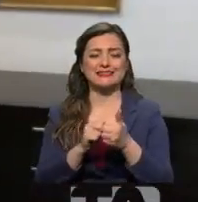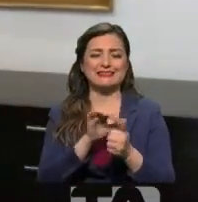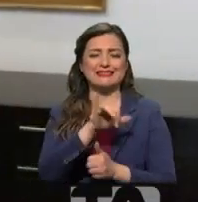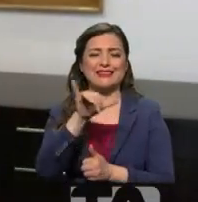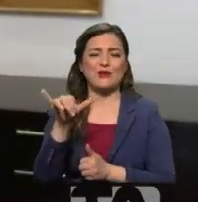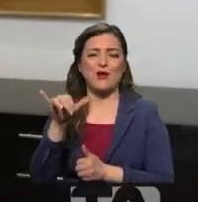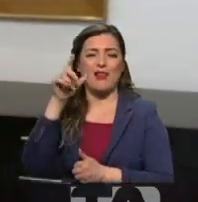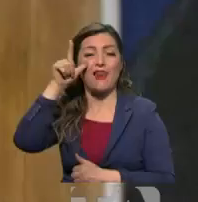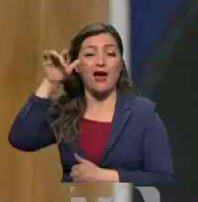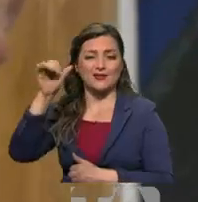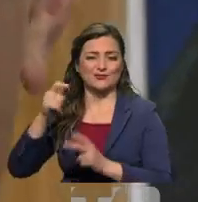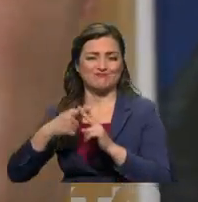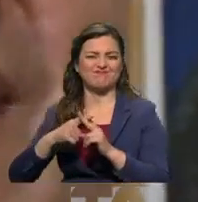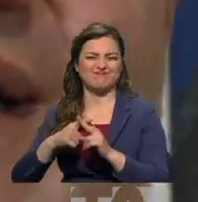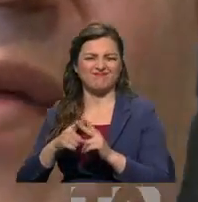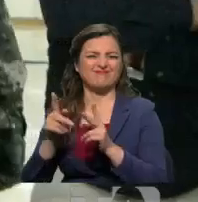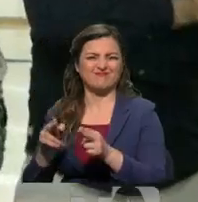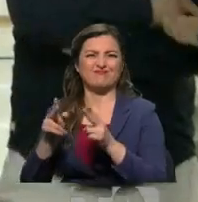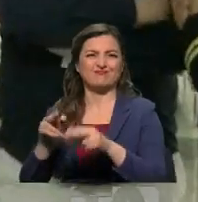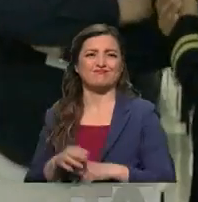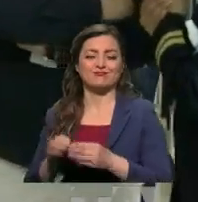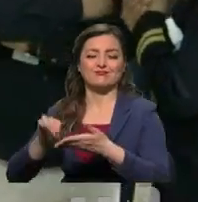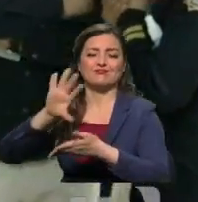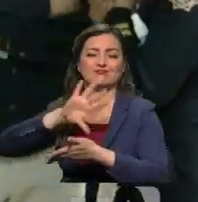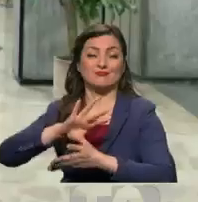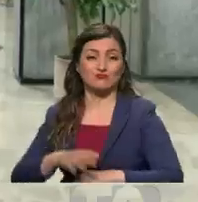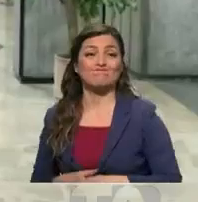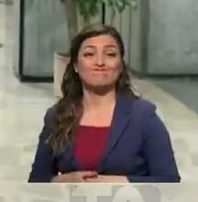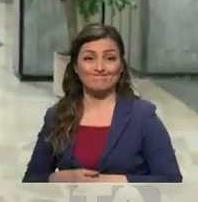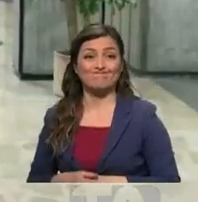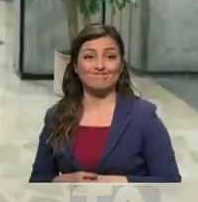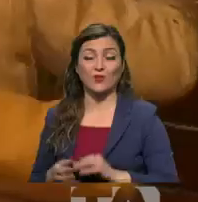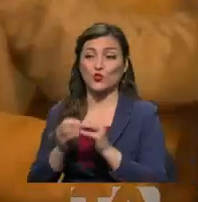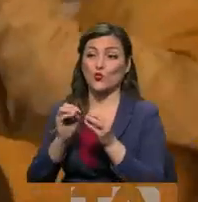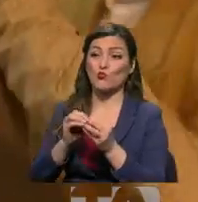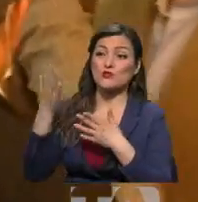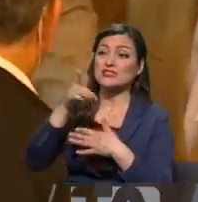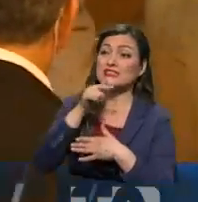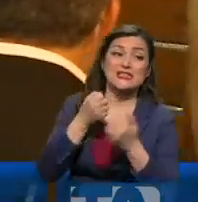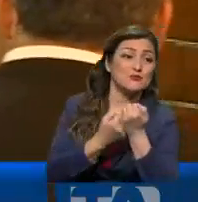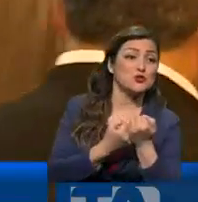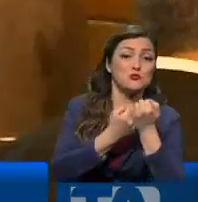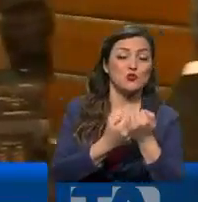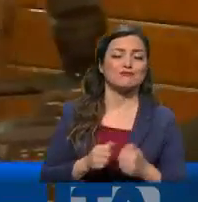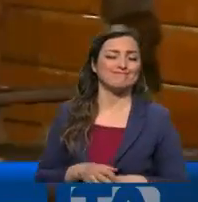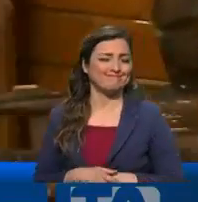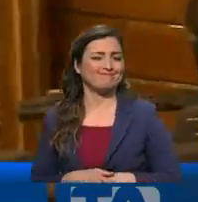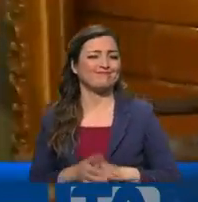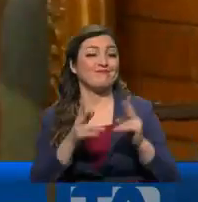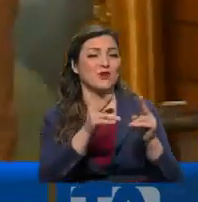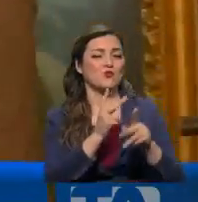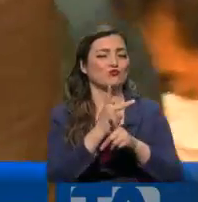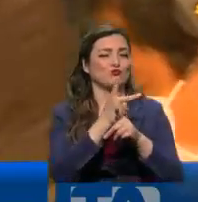encrucijada similar a la que vivió el presidente Lasso de cara a la elección de dignidades de la Asamblea Nacional. Se une con